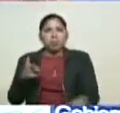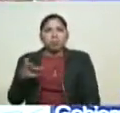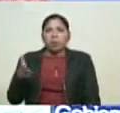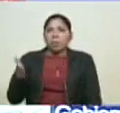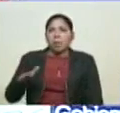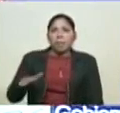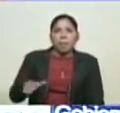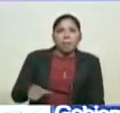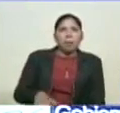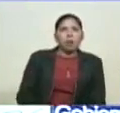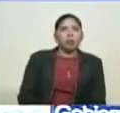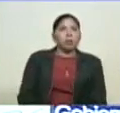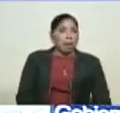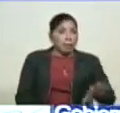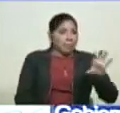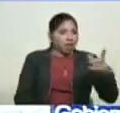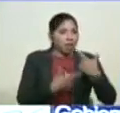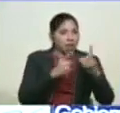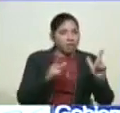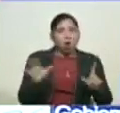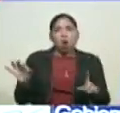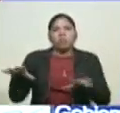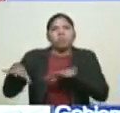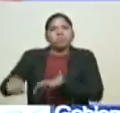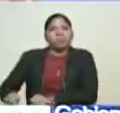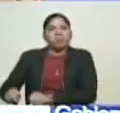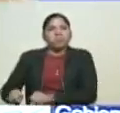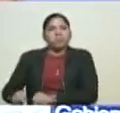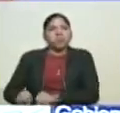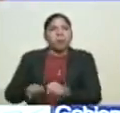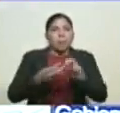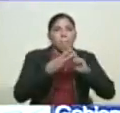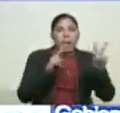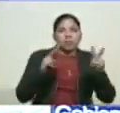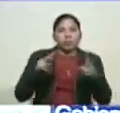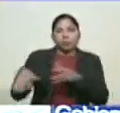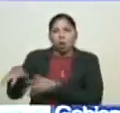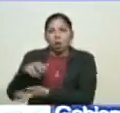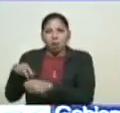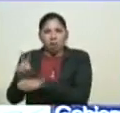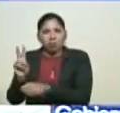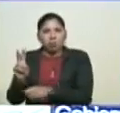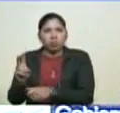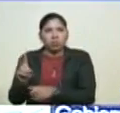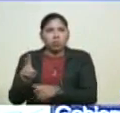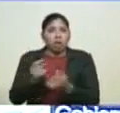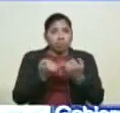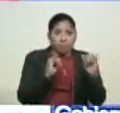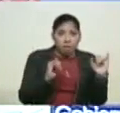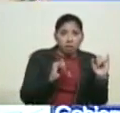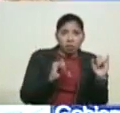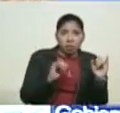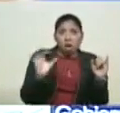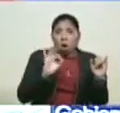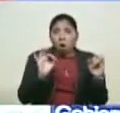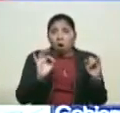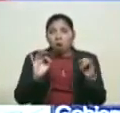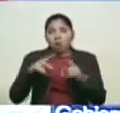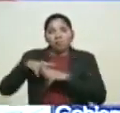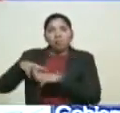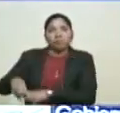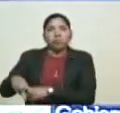Patria o colonia, tu voto decide, paz o violencia. Independencia o